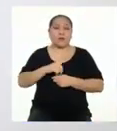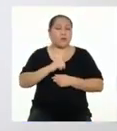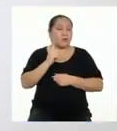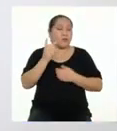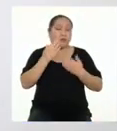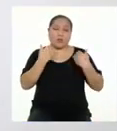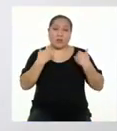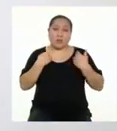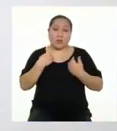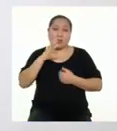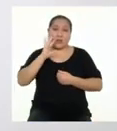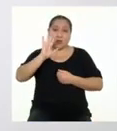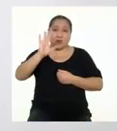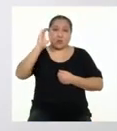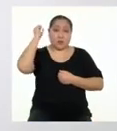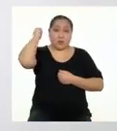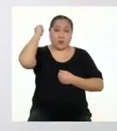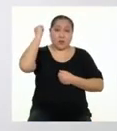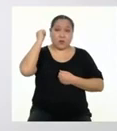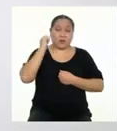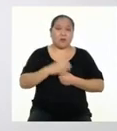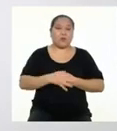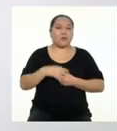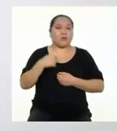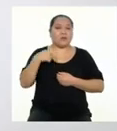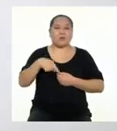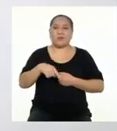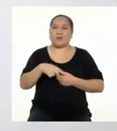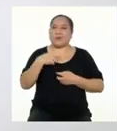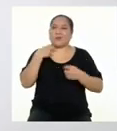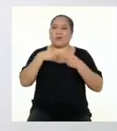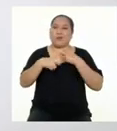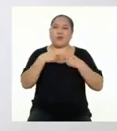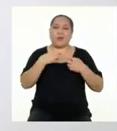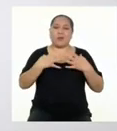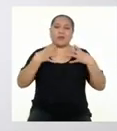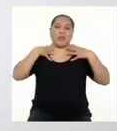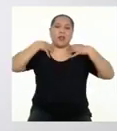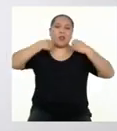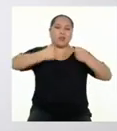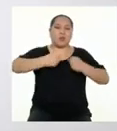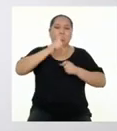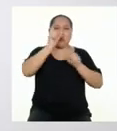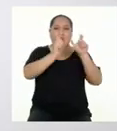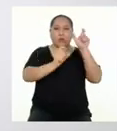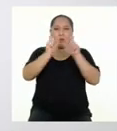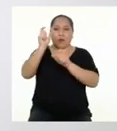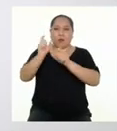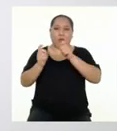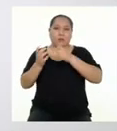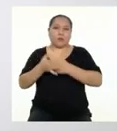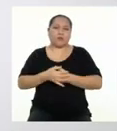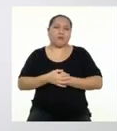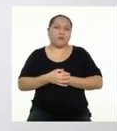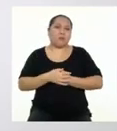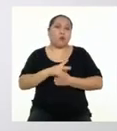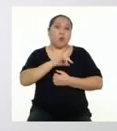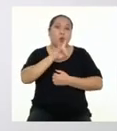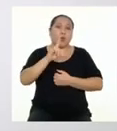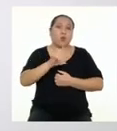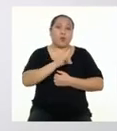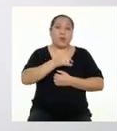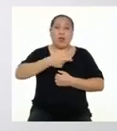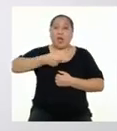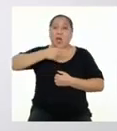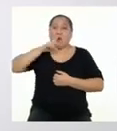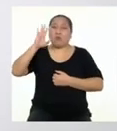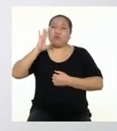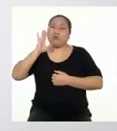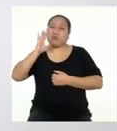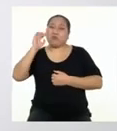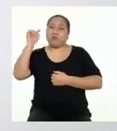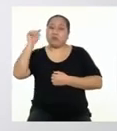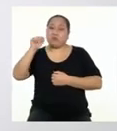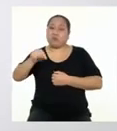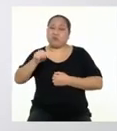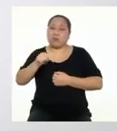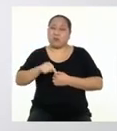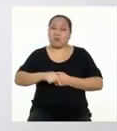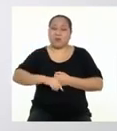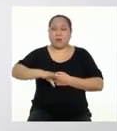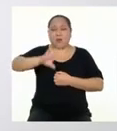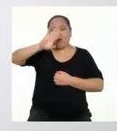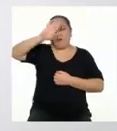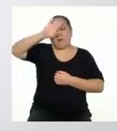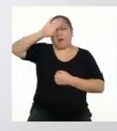No contar con este derecho puede traer consecuencias en la salud de las personas, pues usar agua contaminada trae